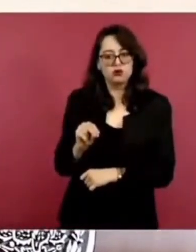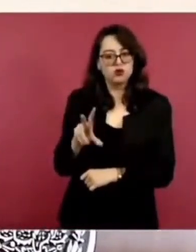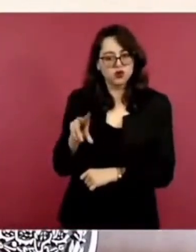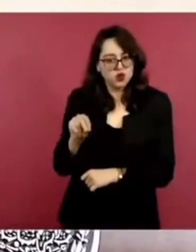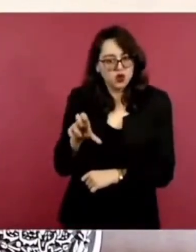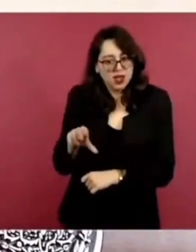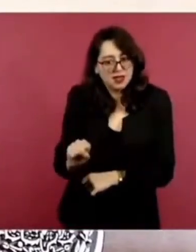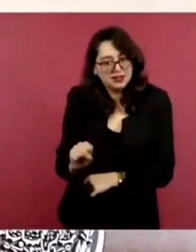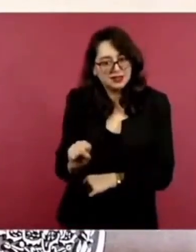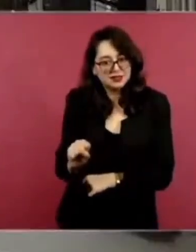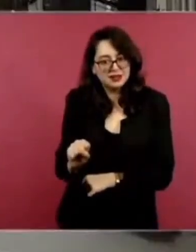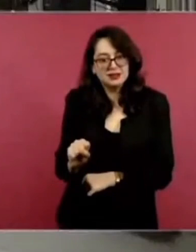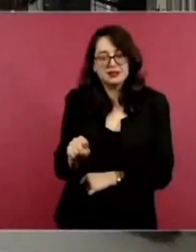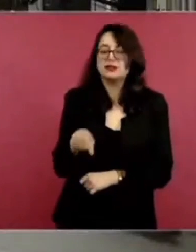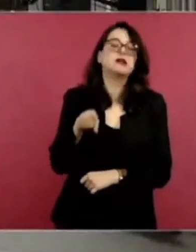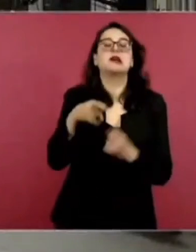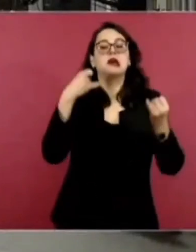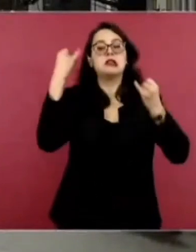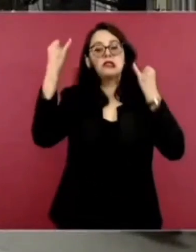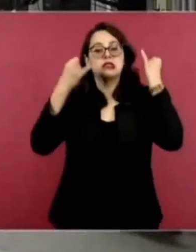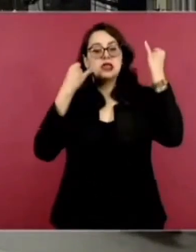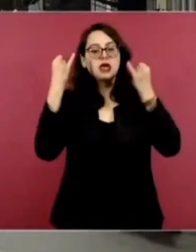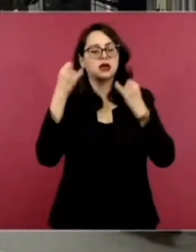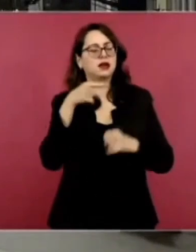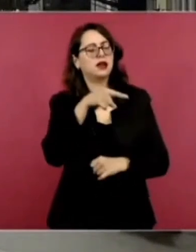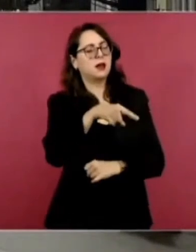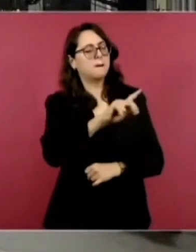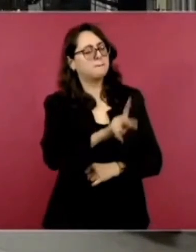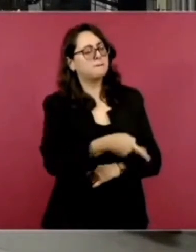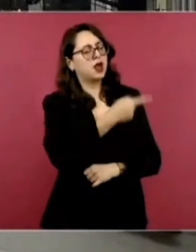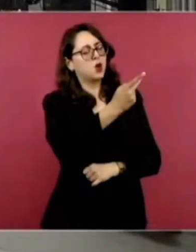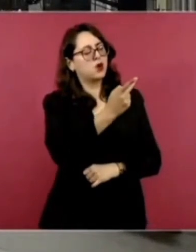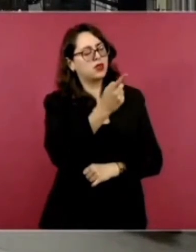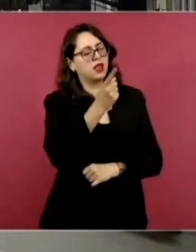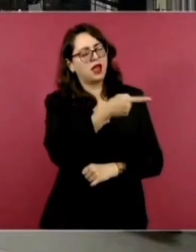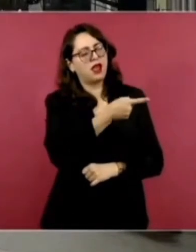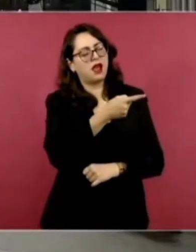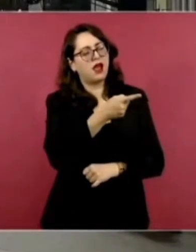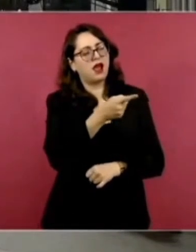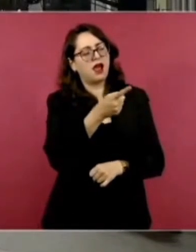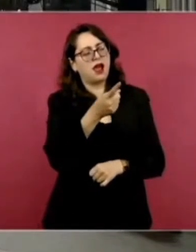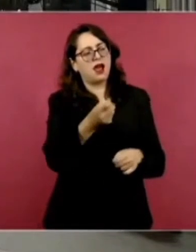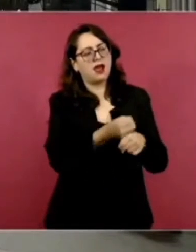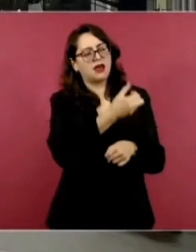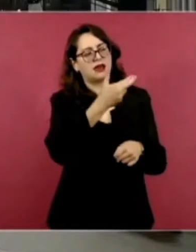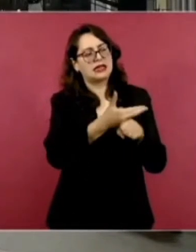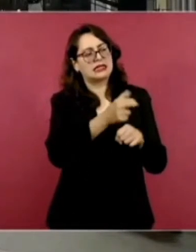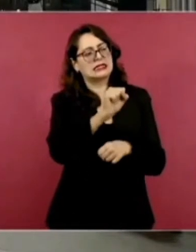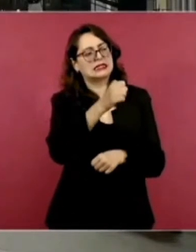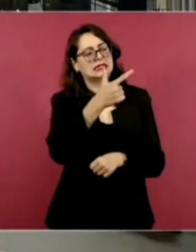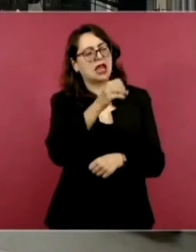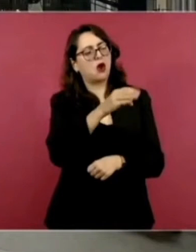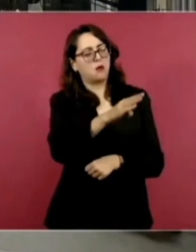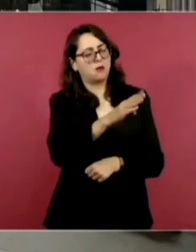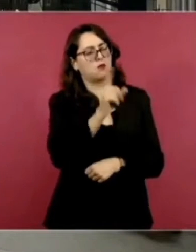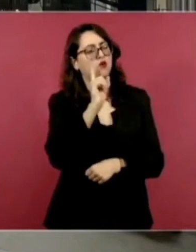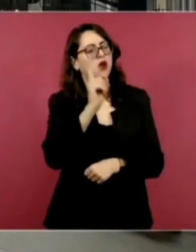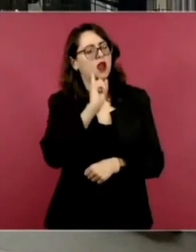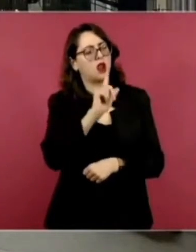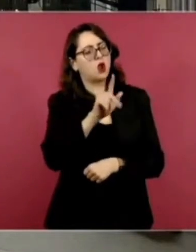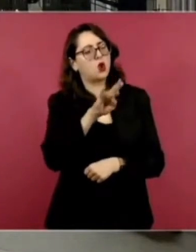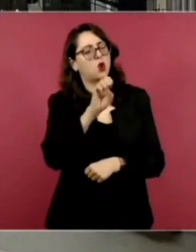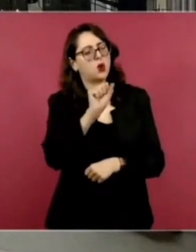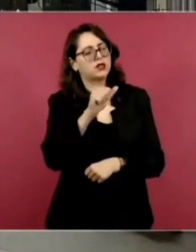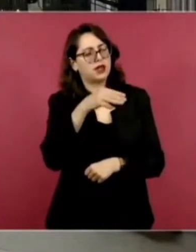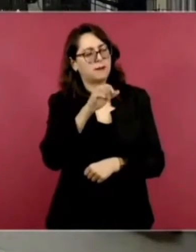Luisa María, la secretaria de Gobernación, que es abogada, ¿en qué no aplica